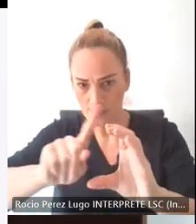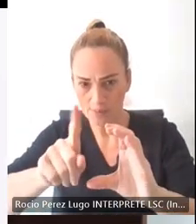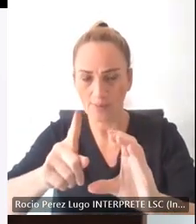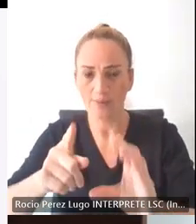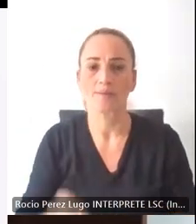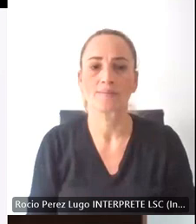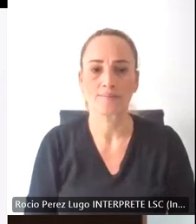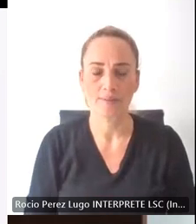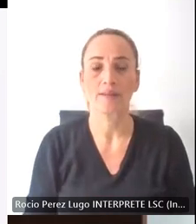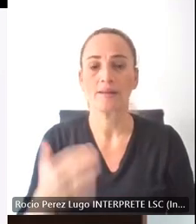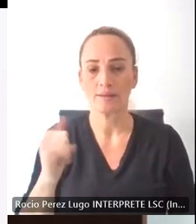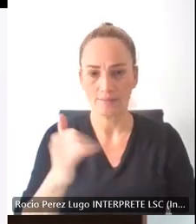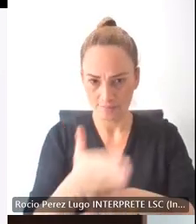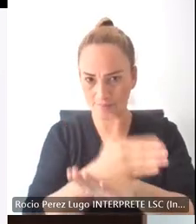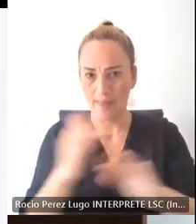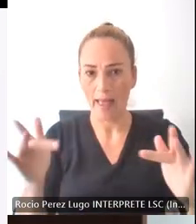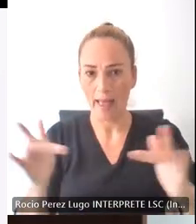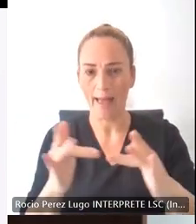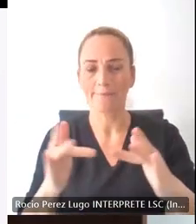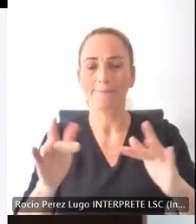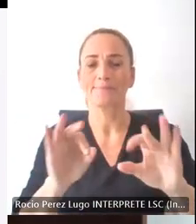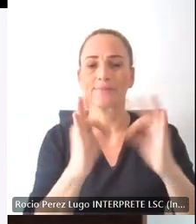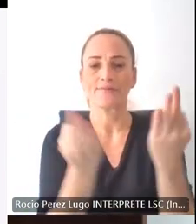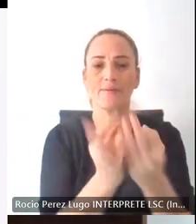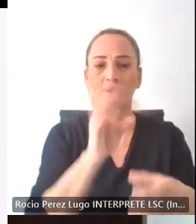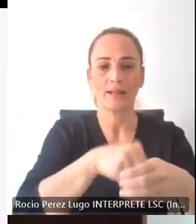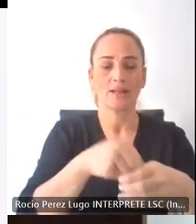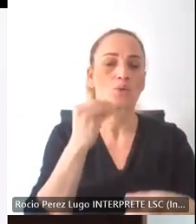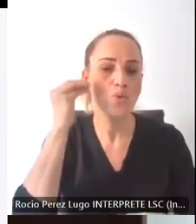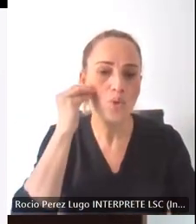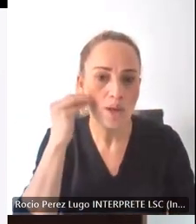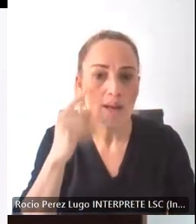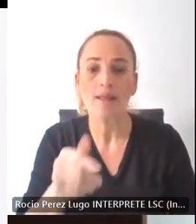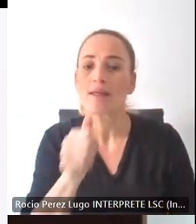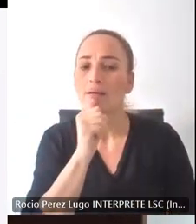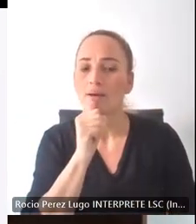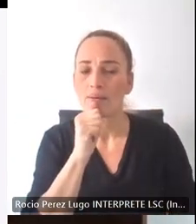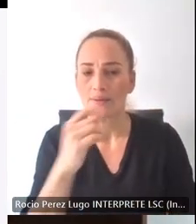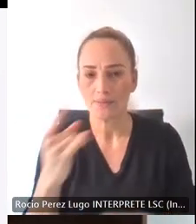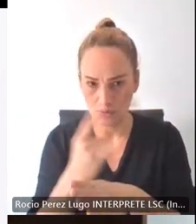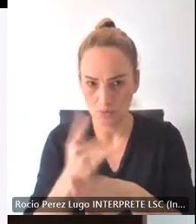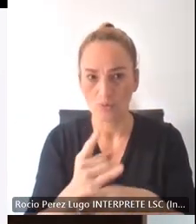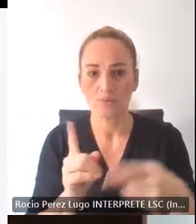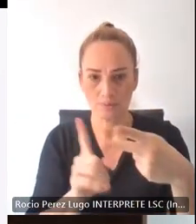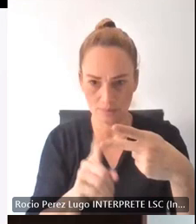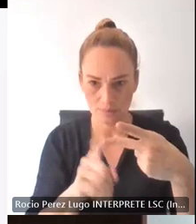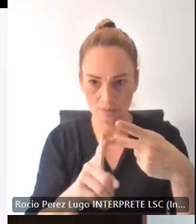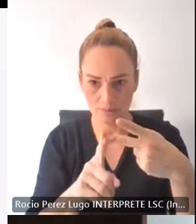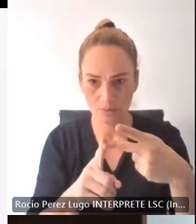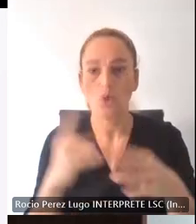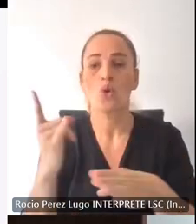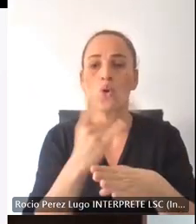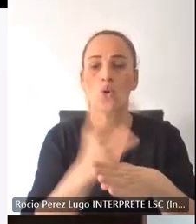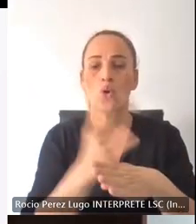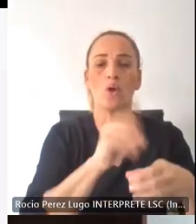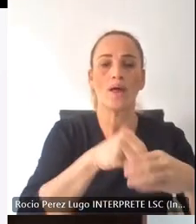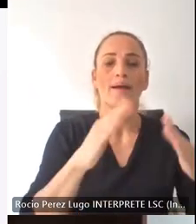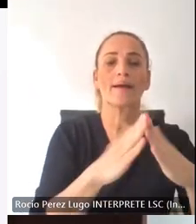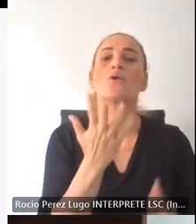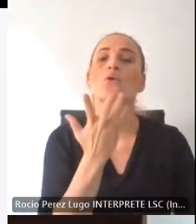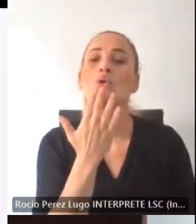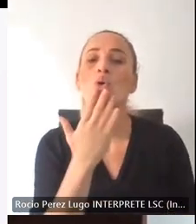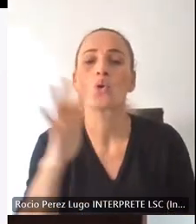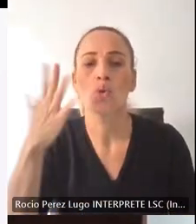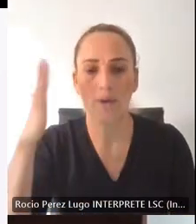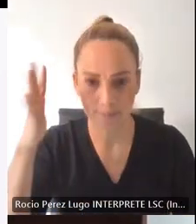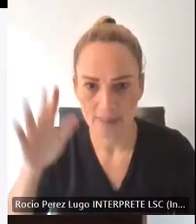Ya miramos el ideal para el hogar. Entonces, ese es el extintor de agua. Tenemos este es el que podemos tener en casa, el amarillo, y es el que